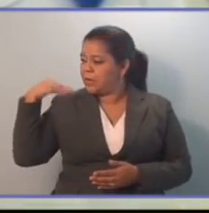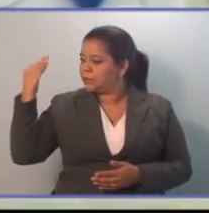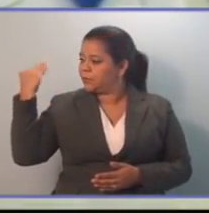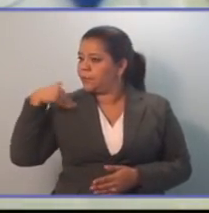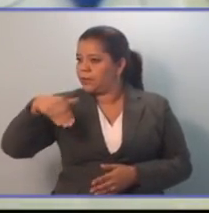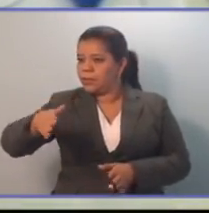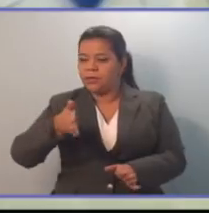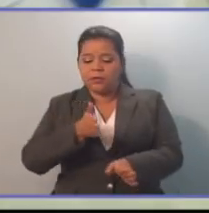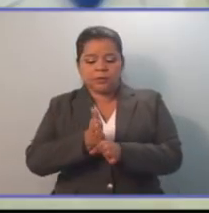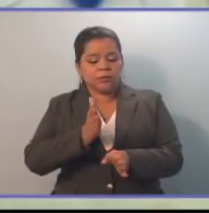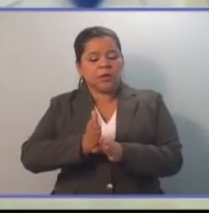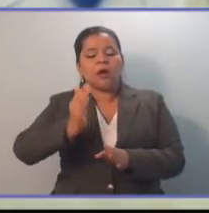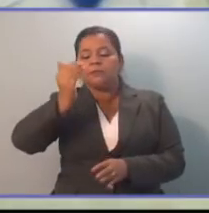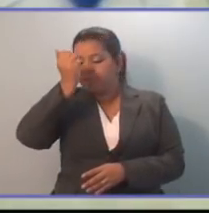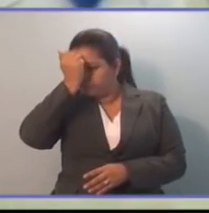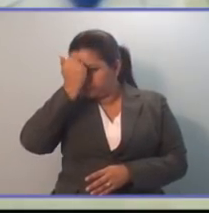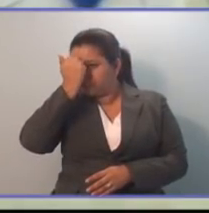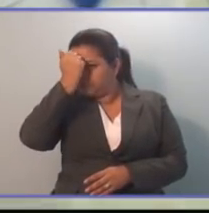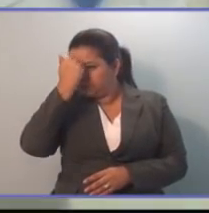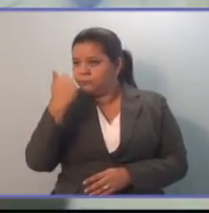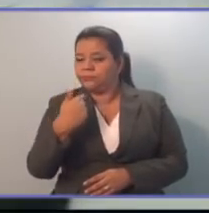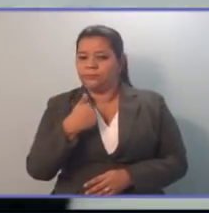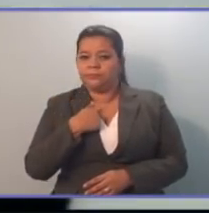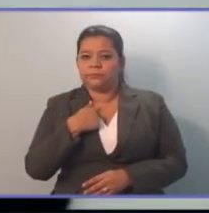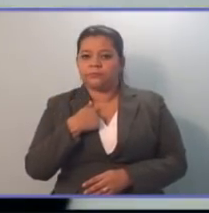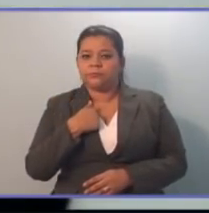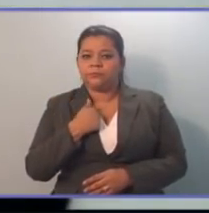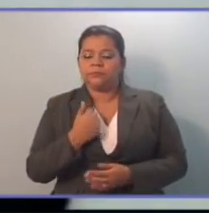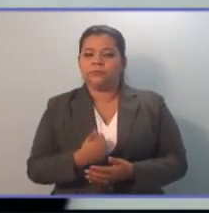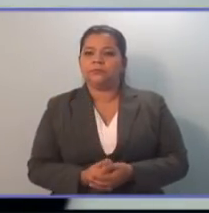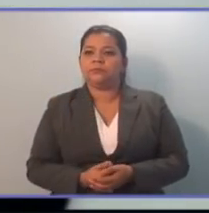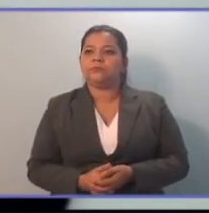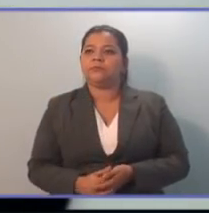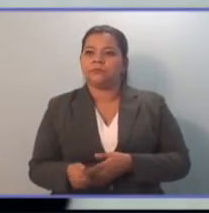he aprendido incluso a